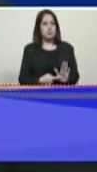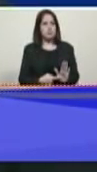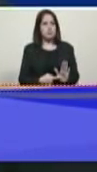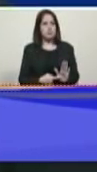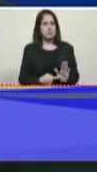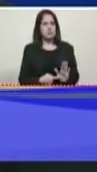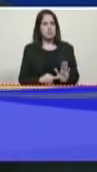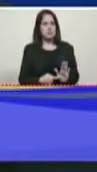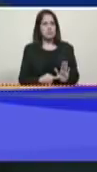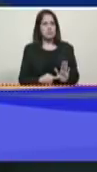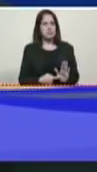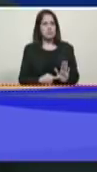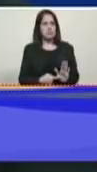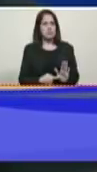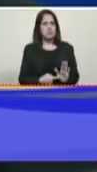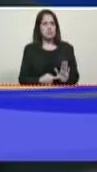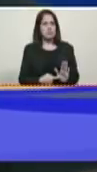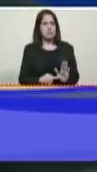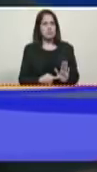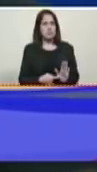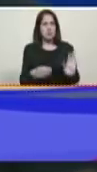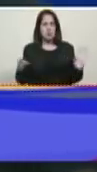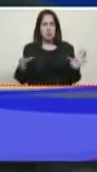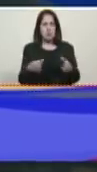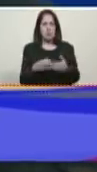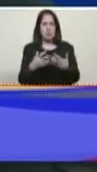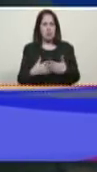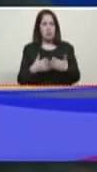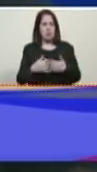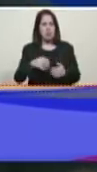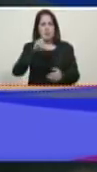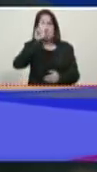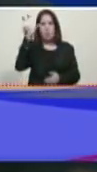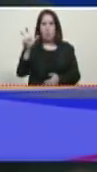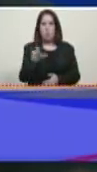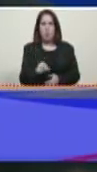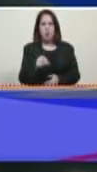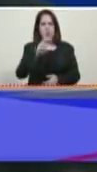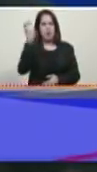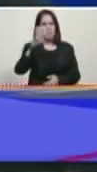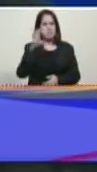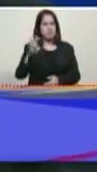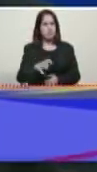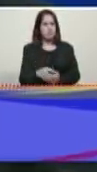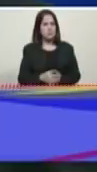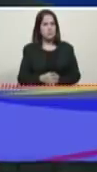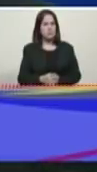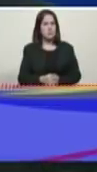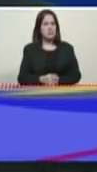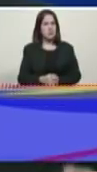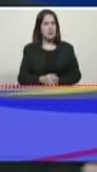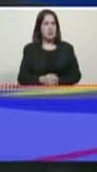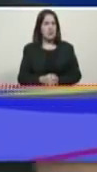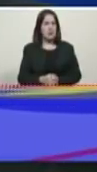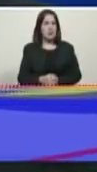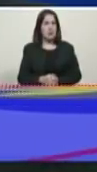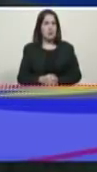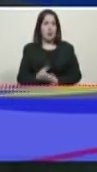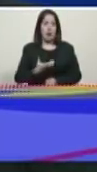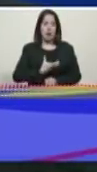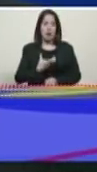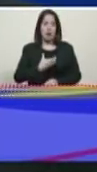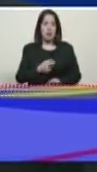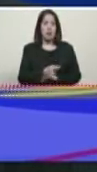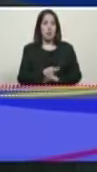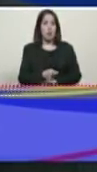de la corporación venezolana de guayana y una simbiosis entre gobernación alcaldía quitar nuestra